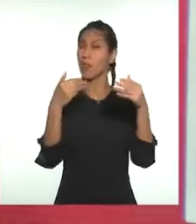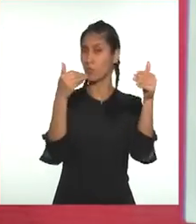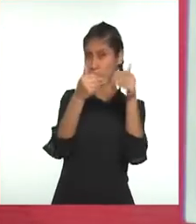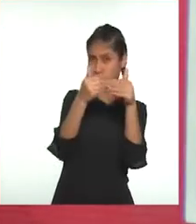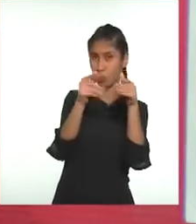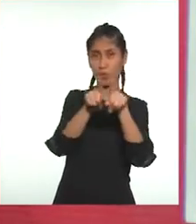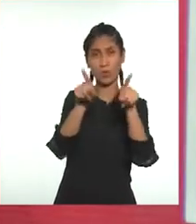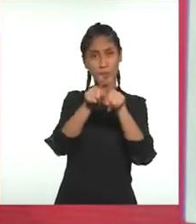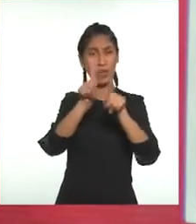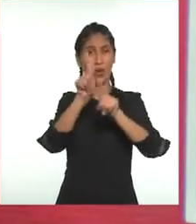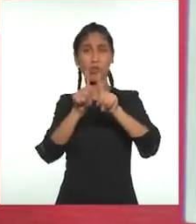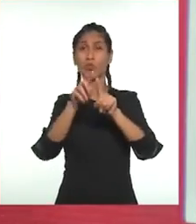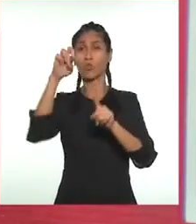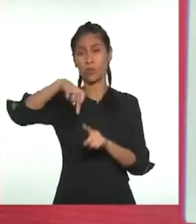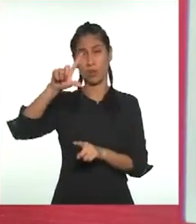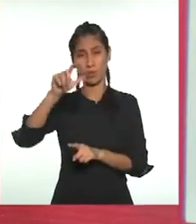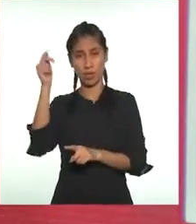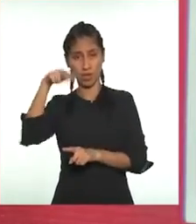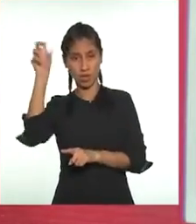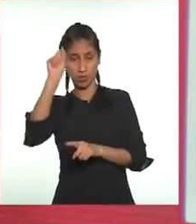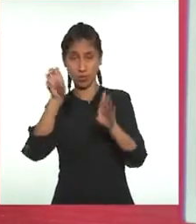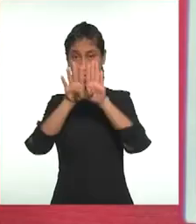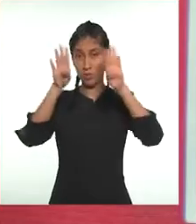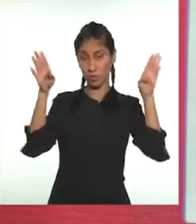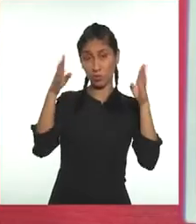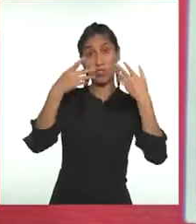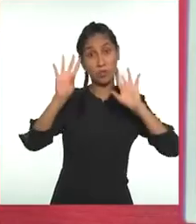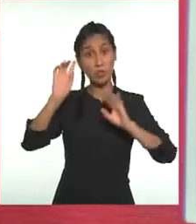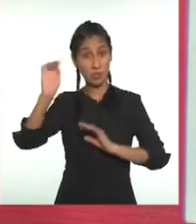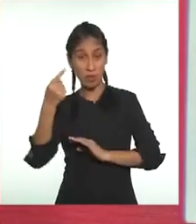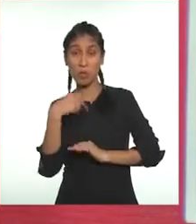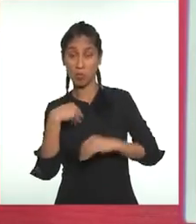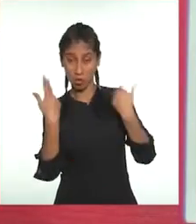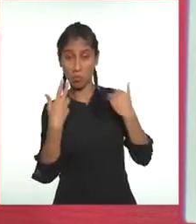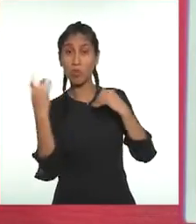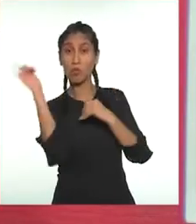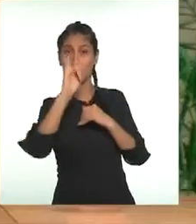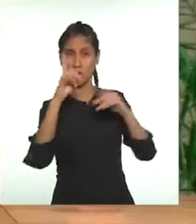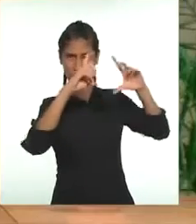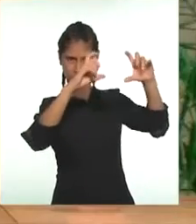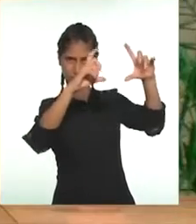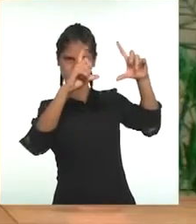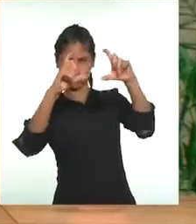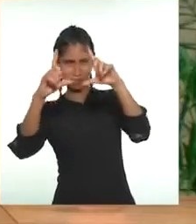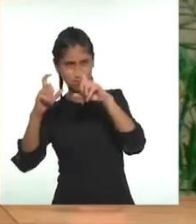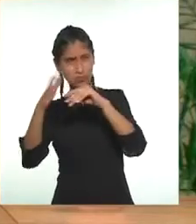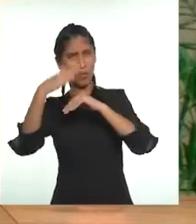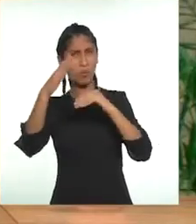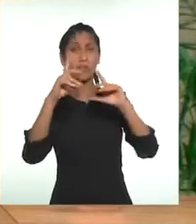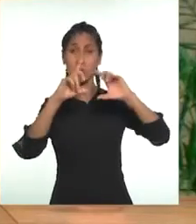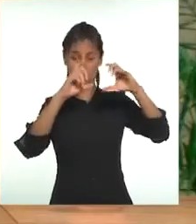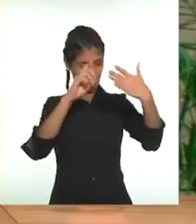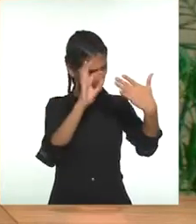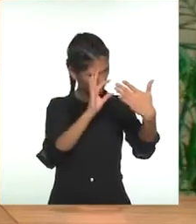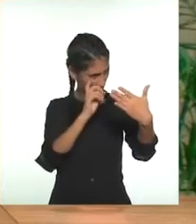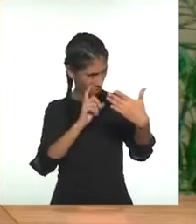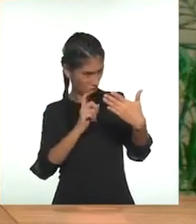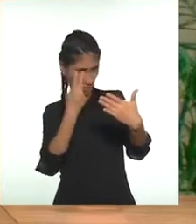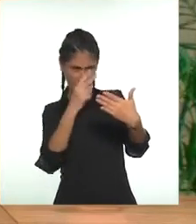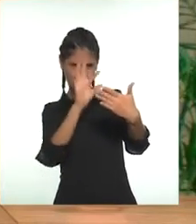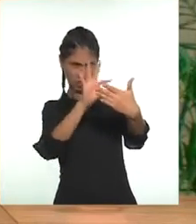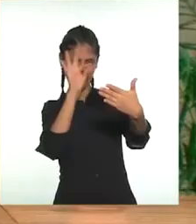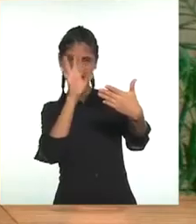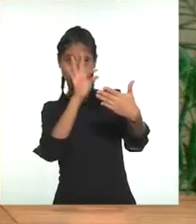el contexto o ambiente. Quizás podemos tomar varias fotos y luego decidir cuál queremos usar. Prueba hacer una secuencia de 2 fotos con